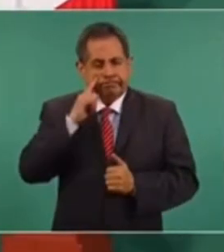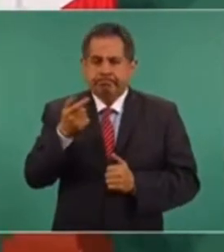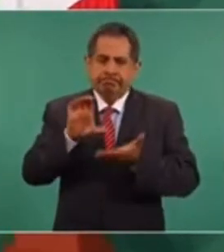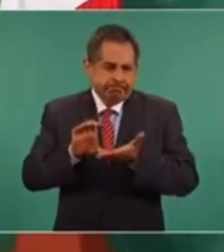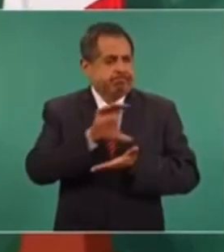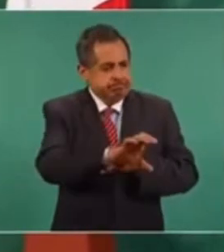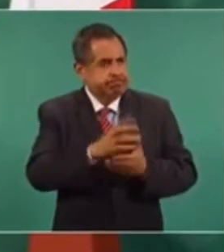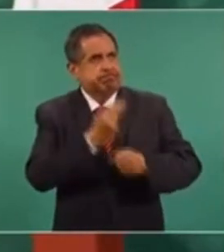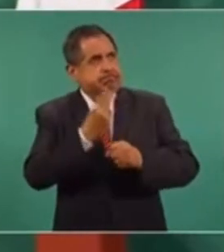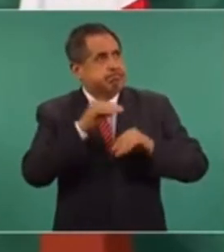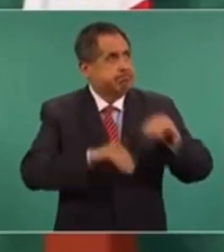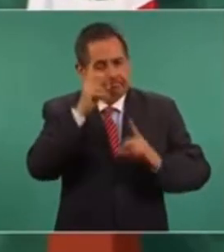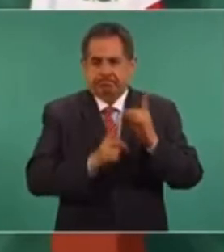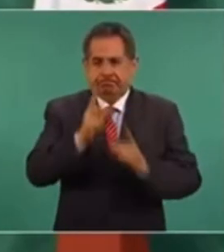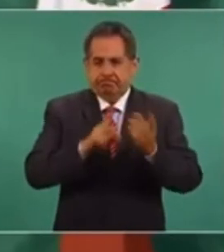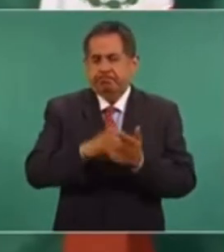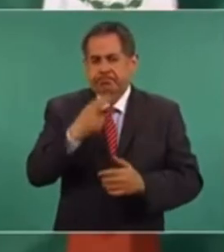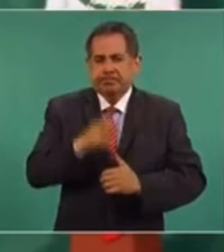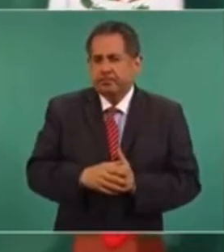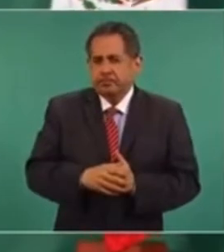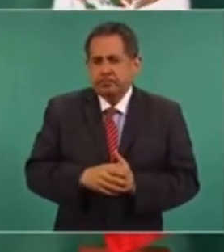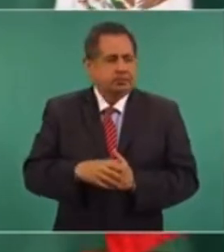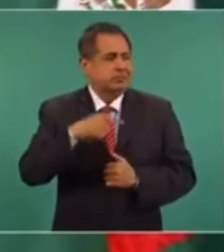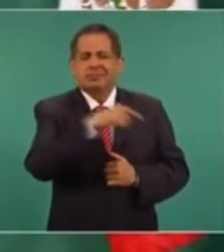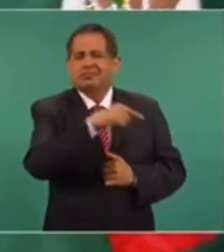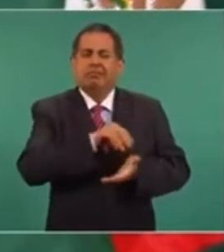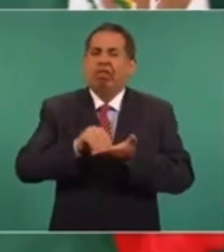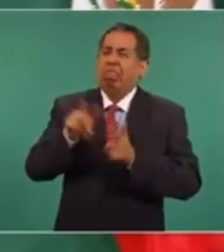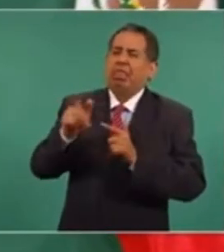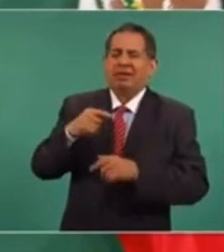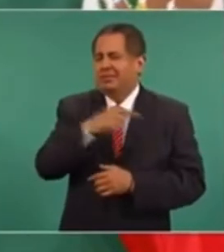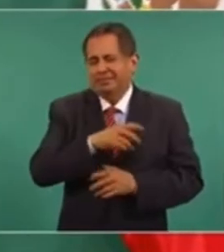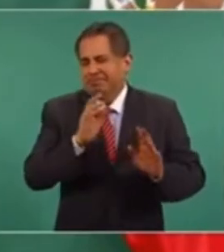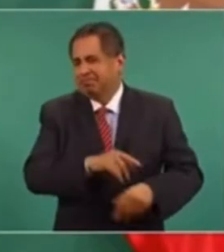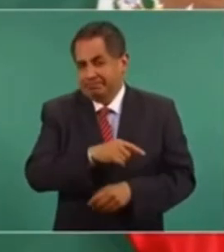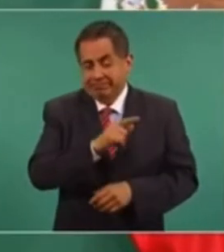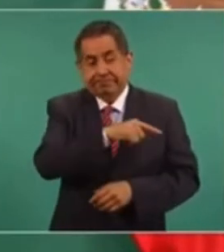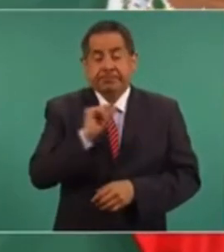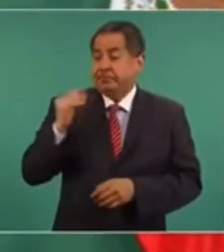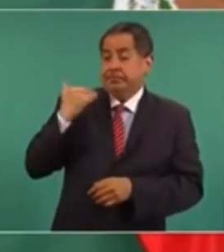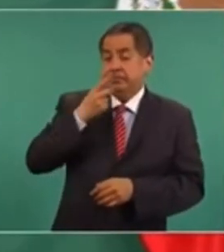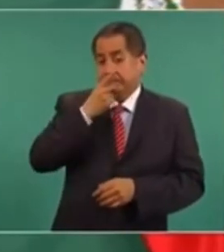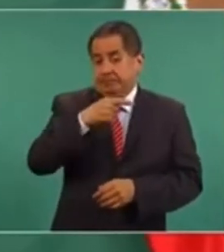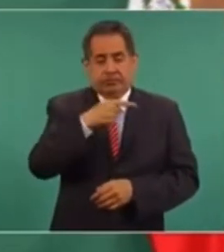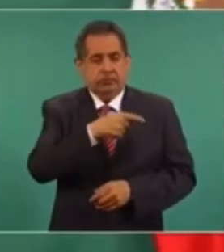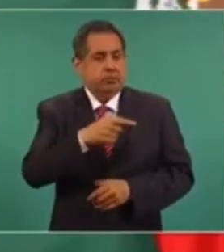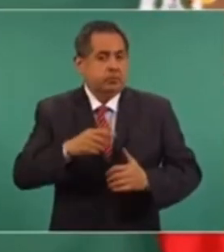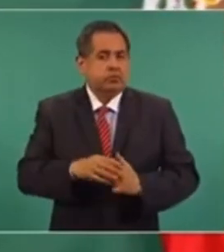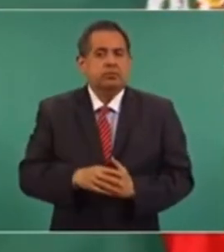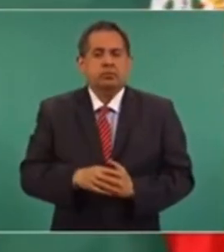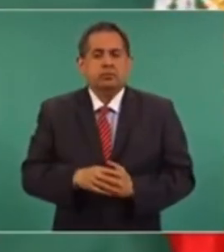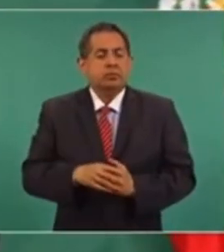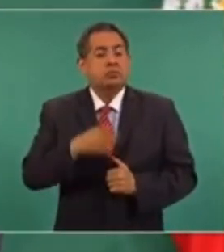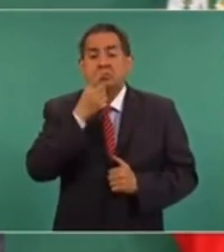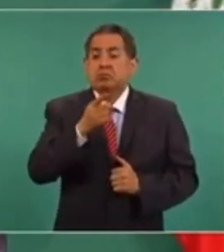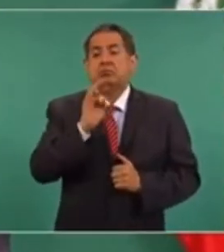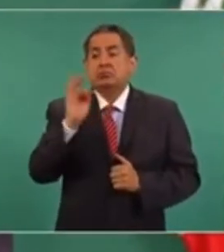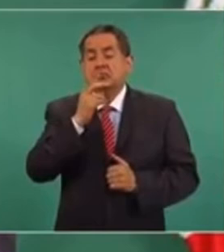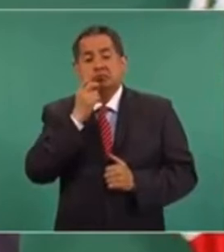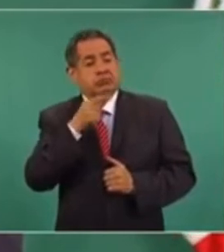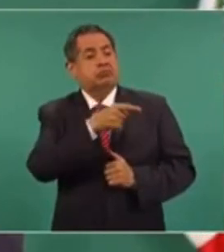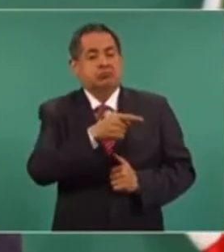invertir en instalaciones deportivas. Uno de estos calumniadores profesionales hace poco habló de que se iba